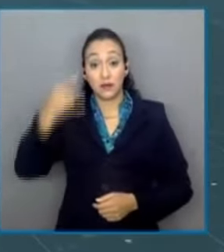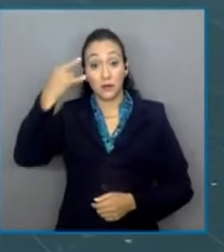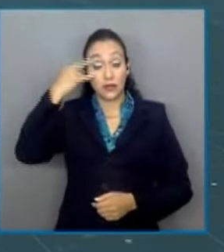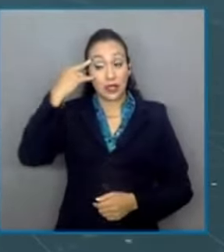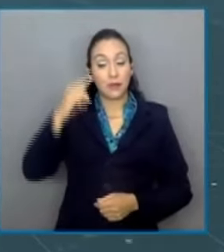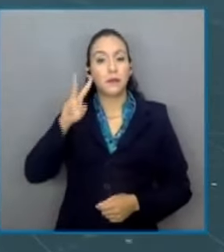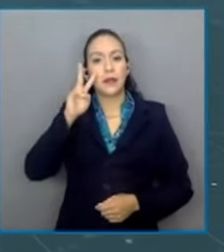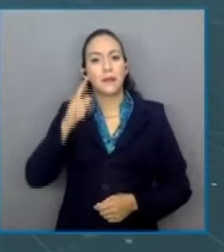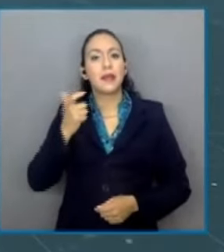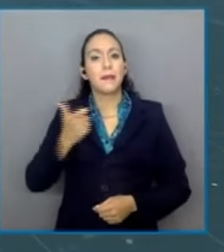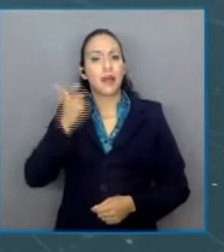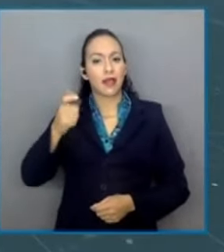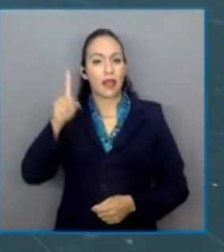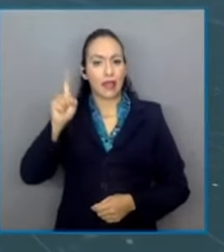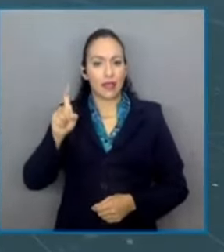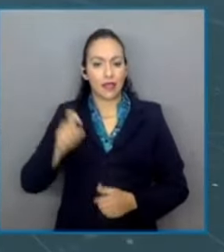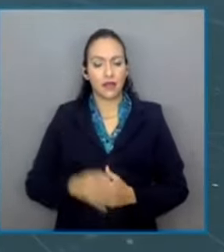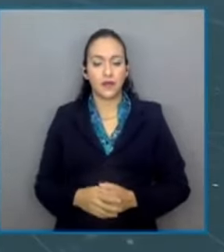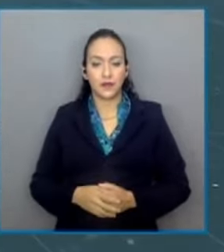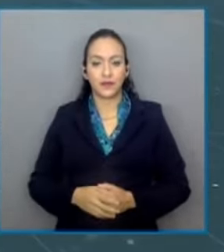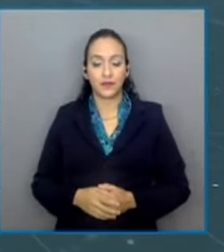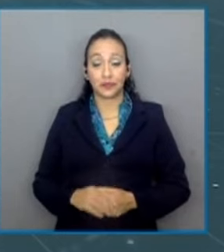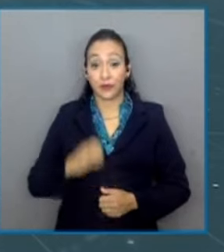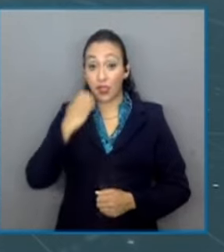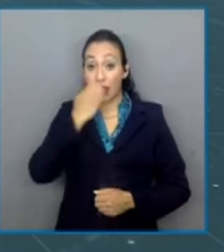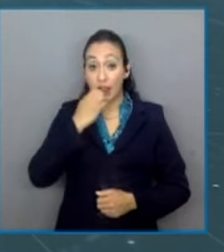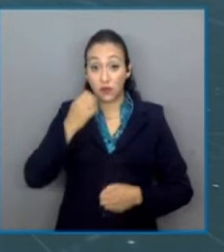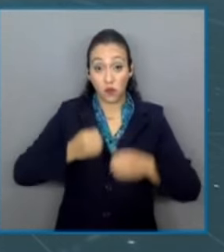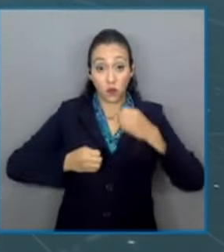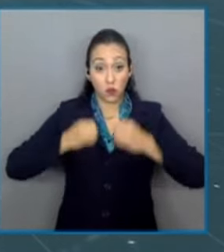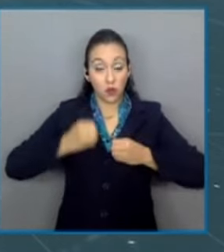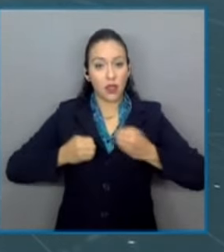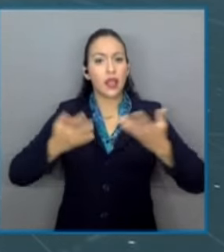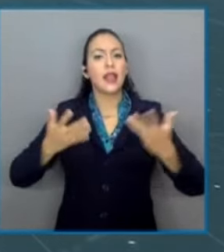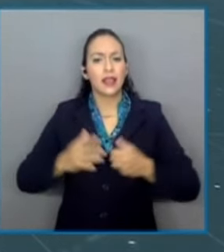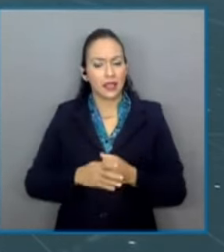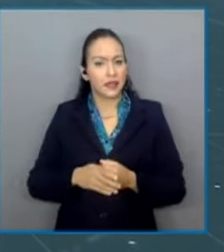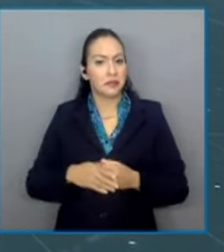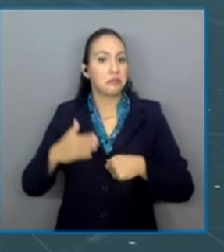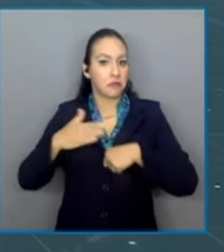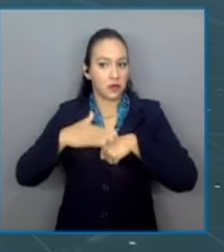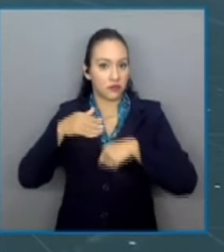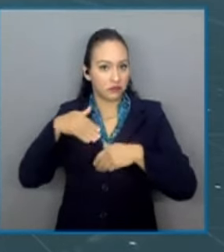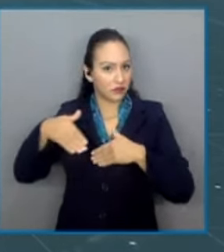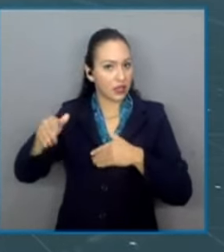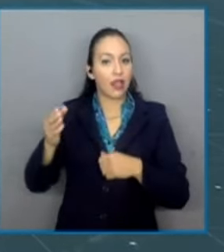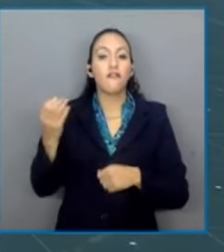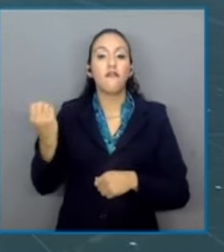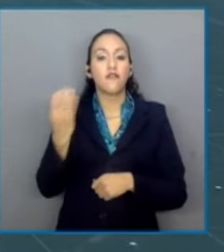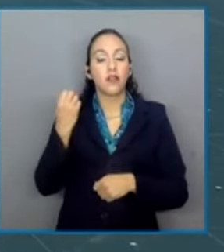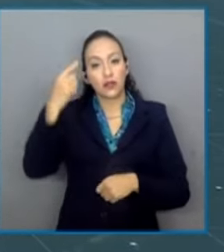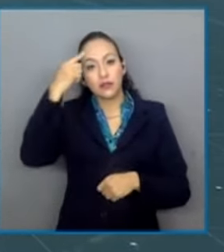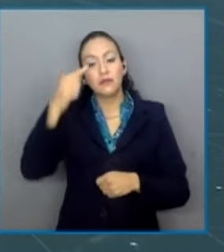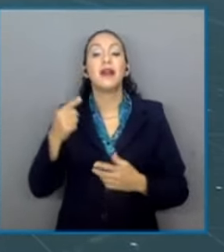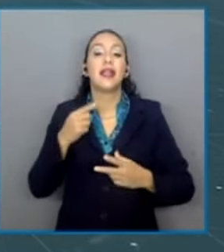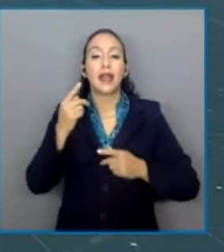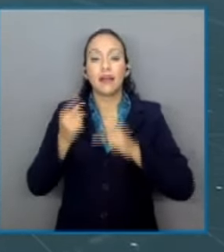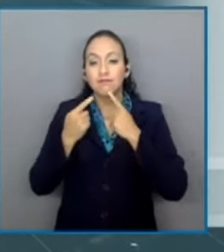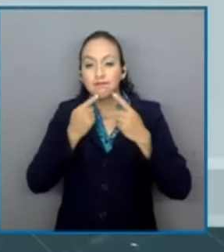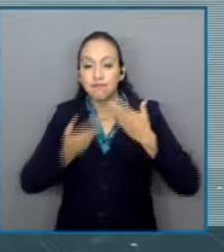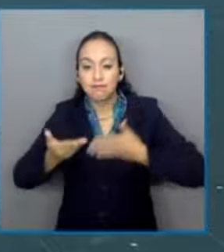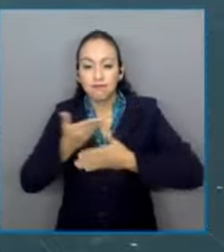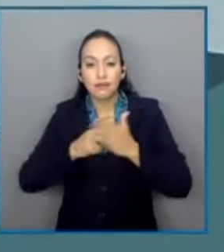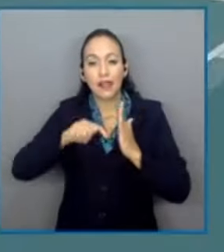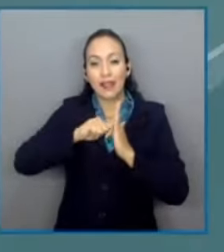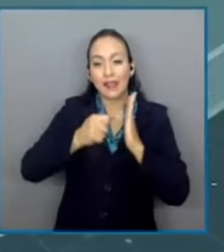La Escuela Judicial llevará a cabo foros para elaborar un análisis técnico de la iniciativa presidencial de reforma judicial.